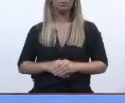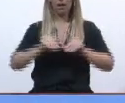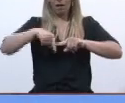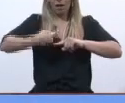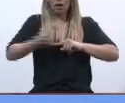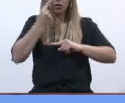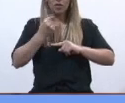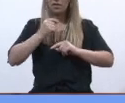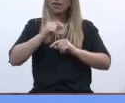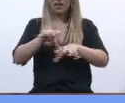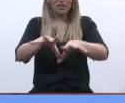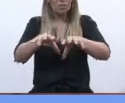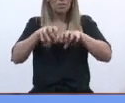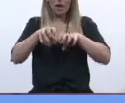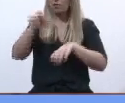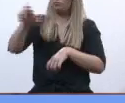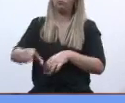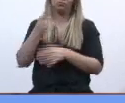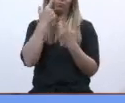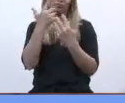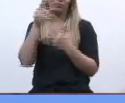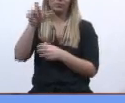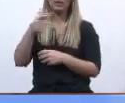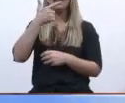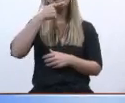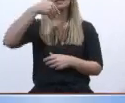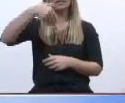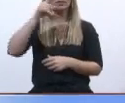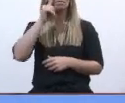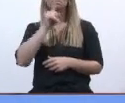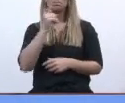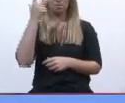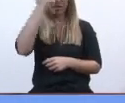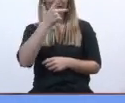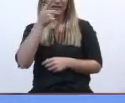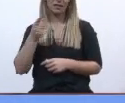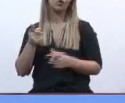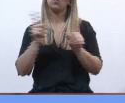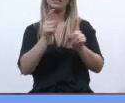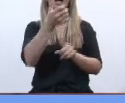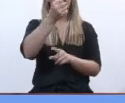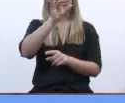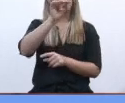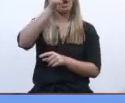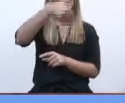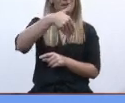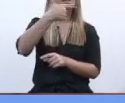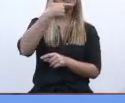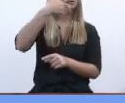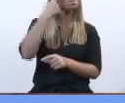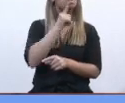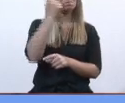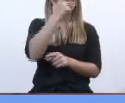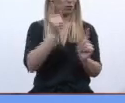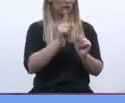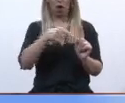primera hora, un economista reconocido de la época, Smith, que por cierto no era Adam Smith, pide una audiencia con el rey